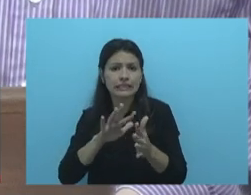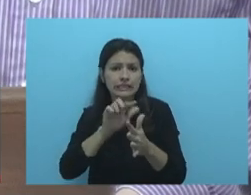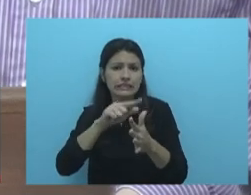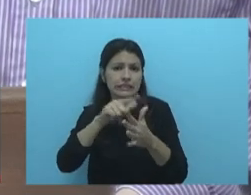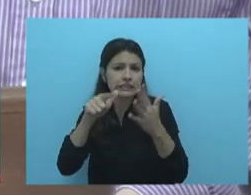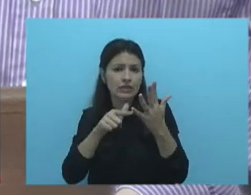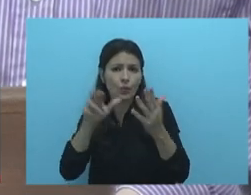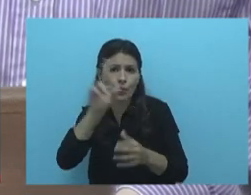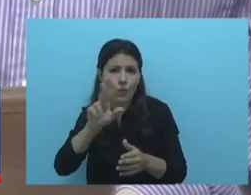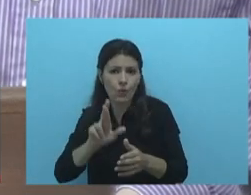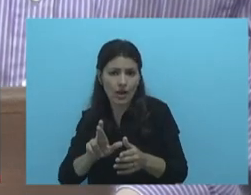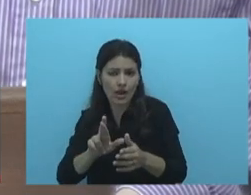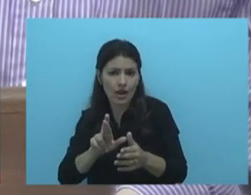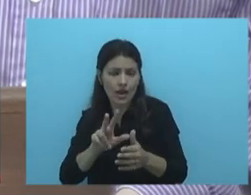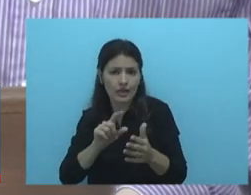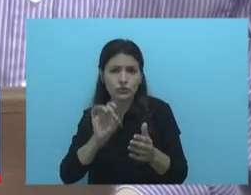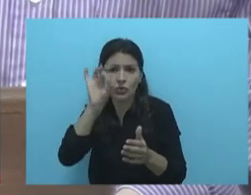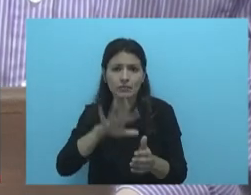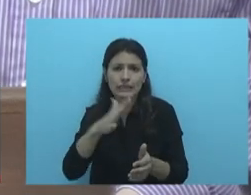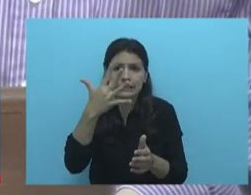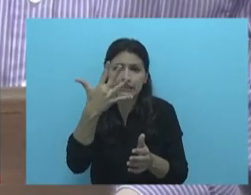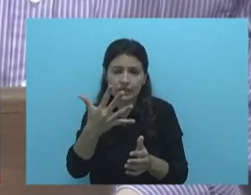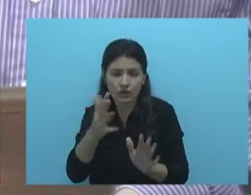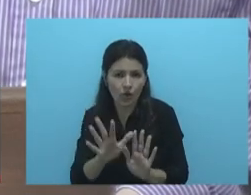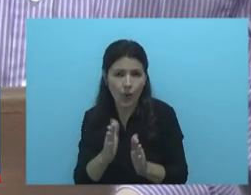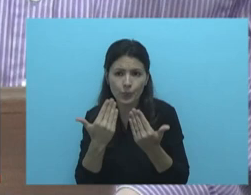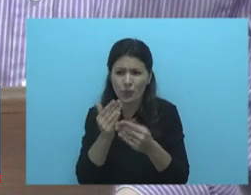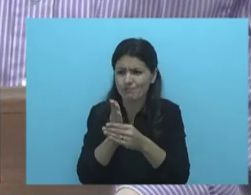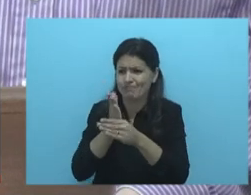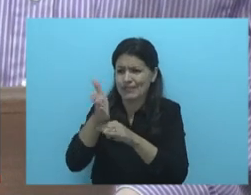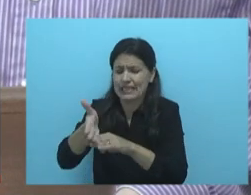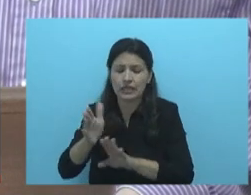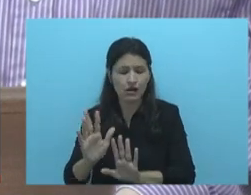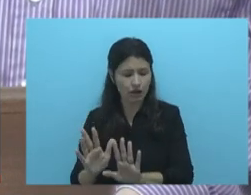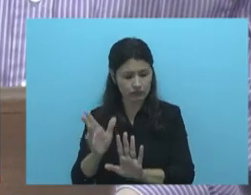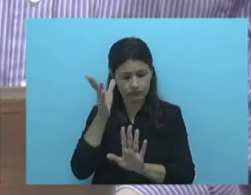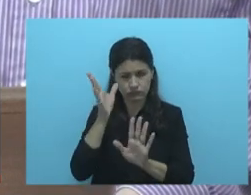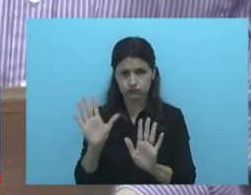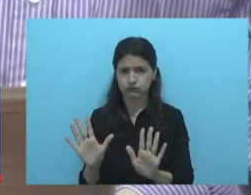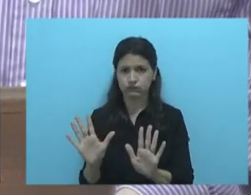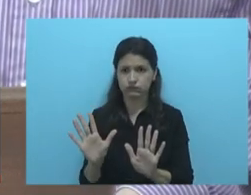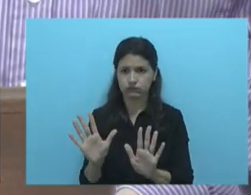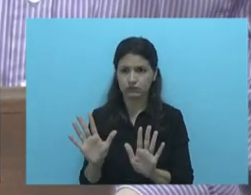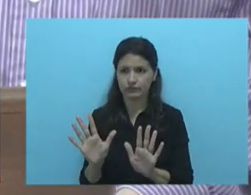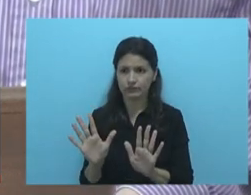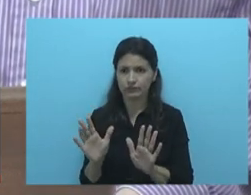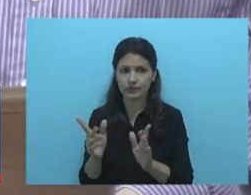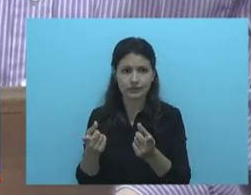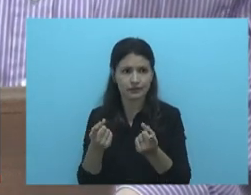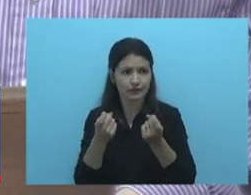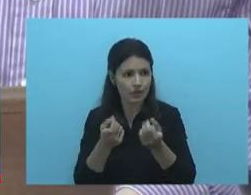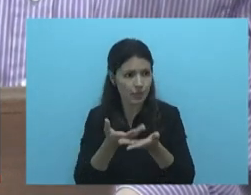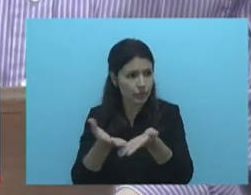5 mujeres a las mamografías de cada localidad. Digo, me parece sumamente importante visibilizar